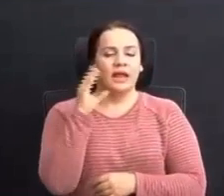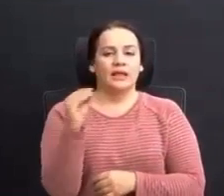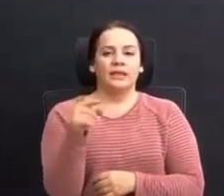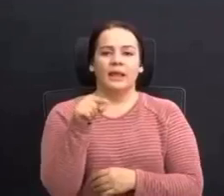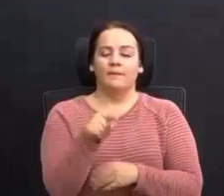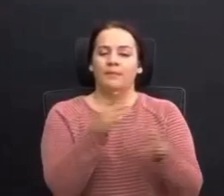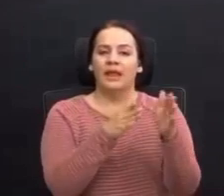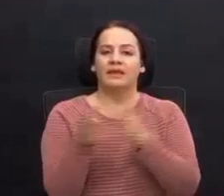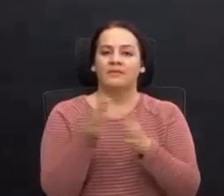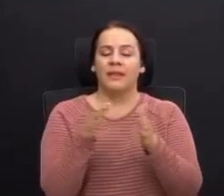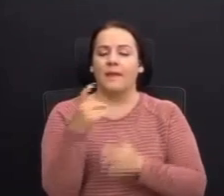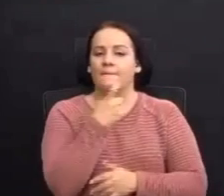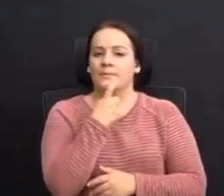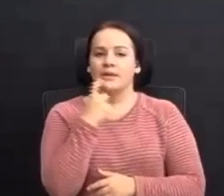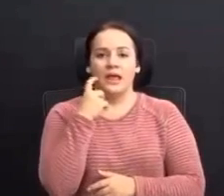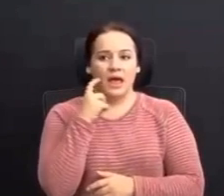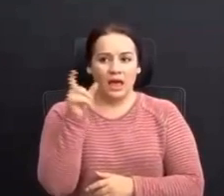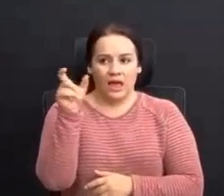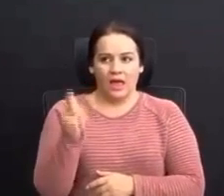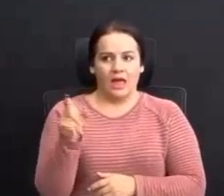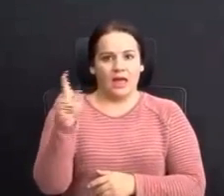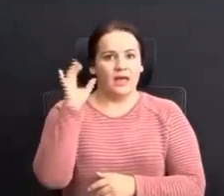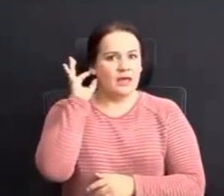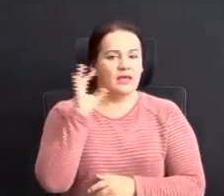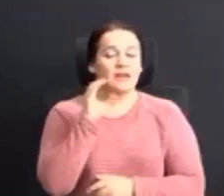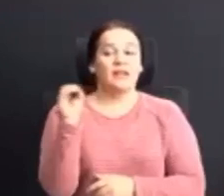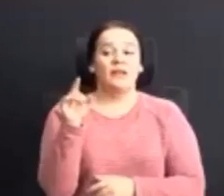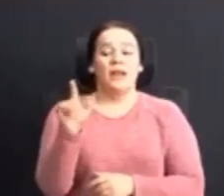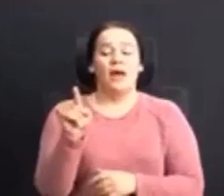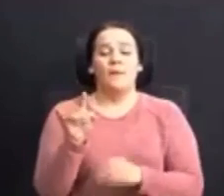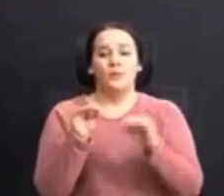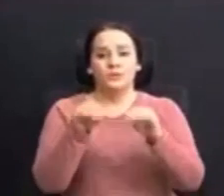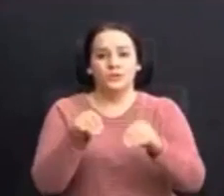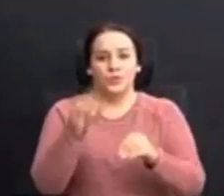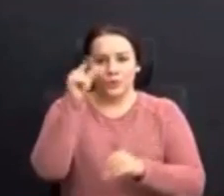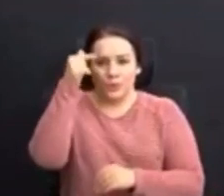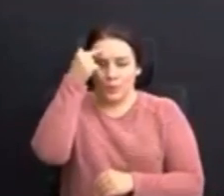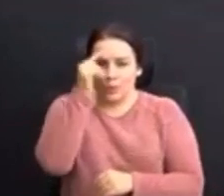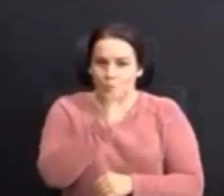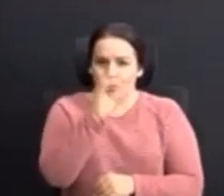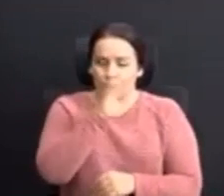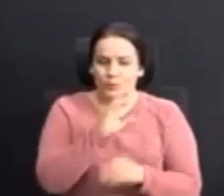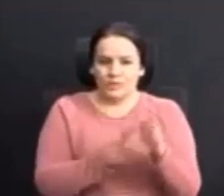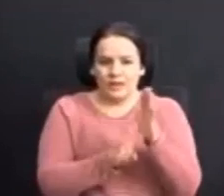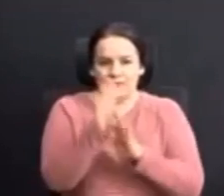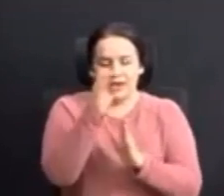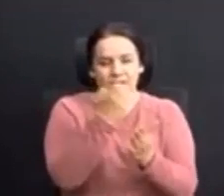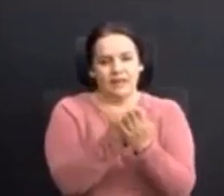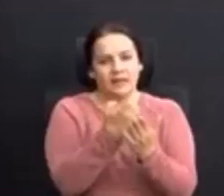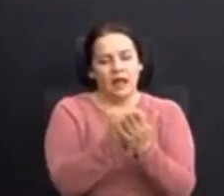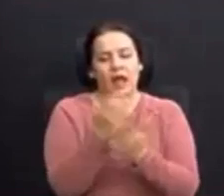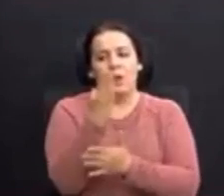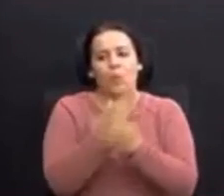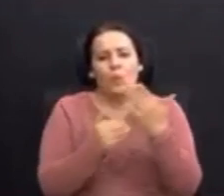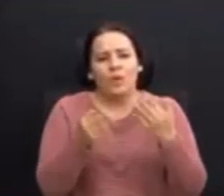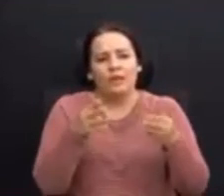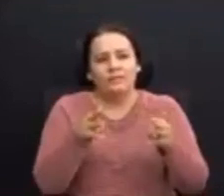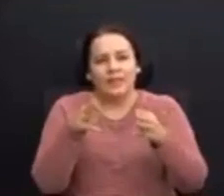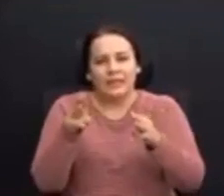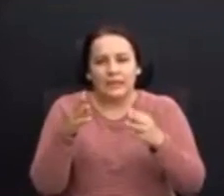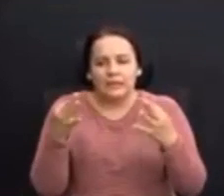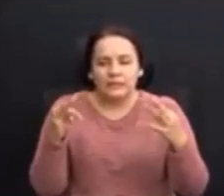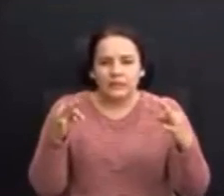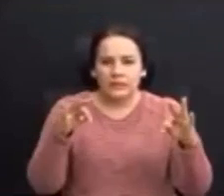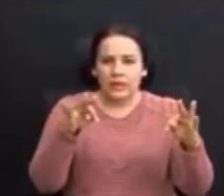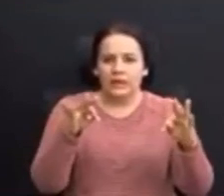Garrido, donde según ellos, o según la posición del gobierno, se busca la reactivación y se buscan algunas medidas de